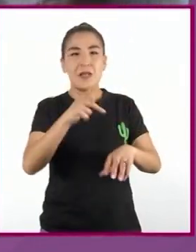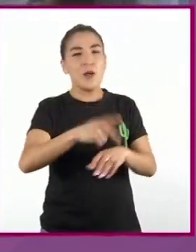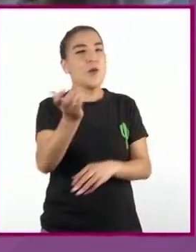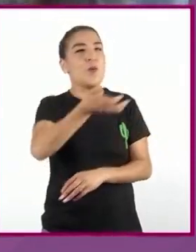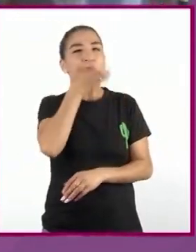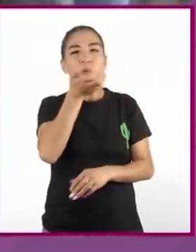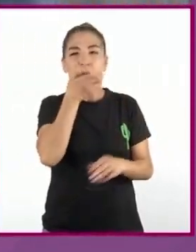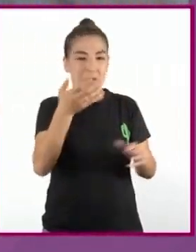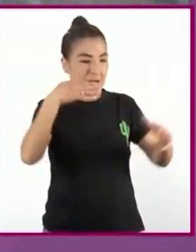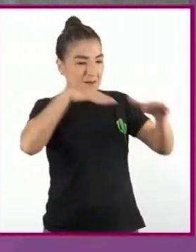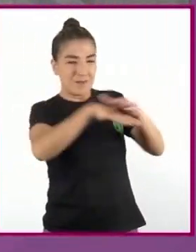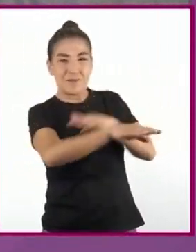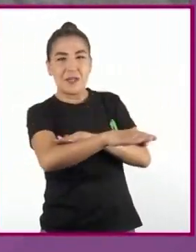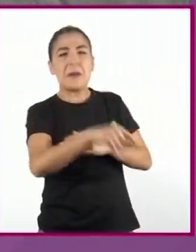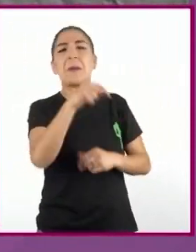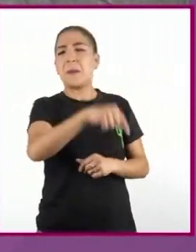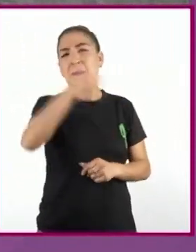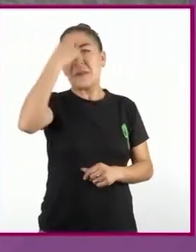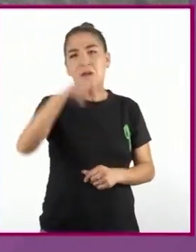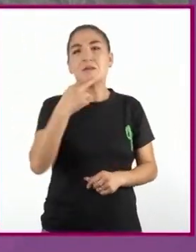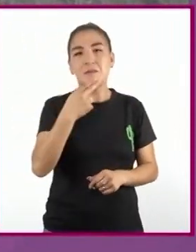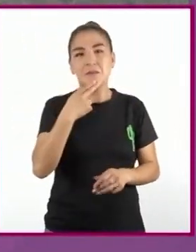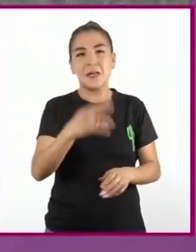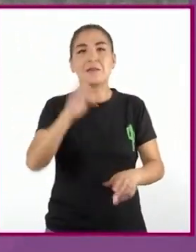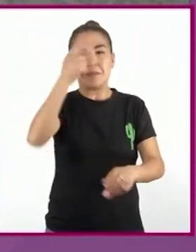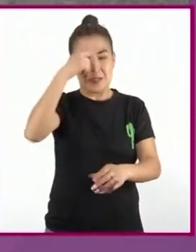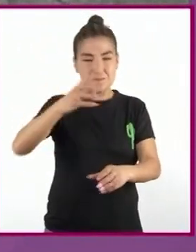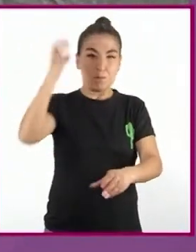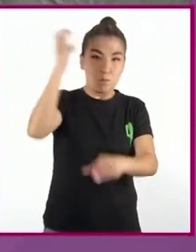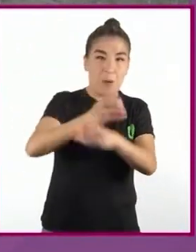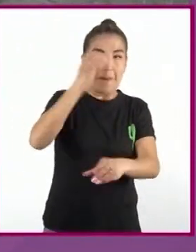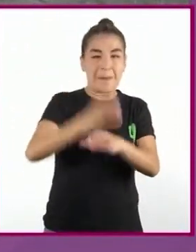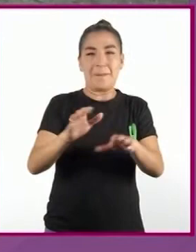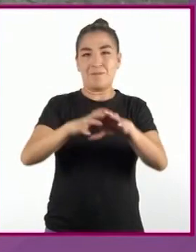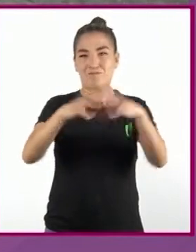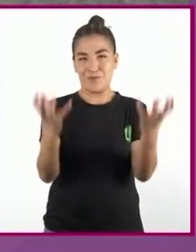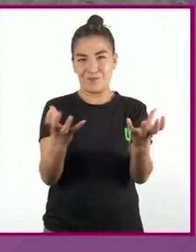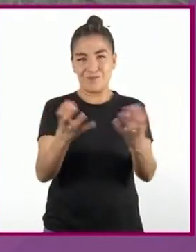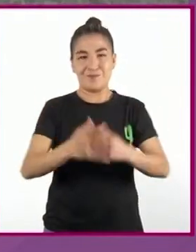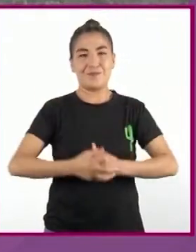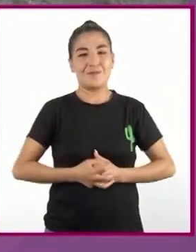yacimientos y se usan para partir los bloques.